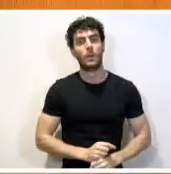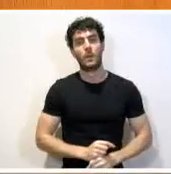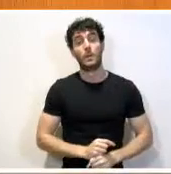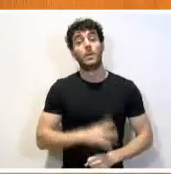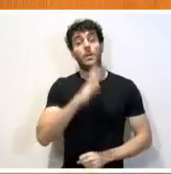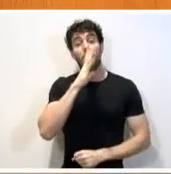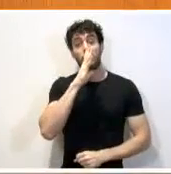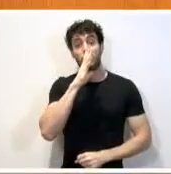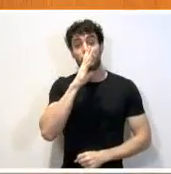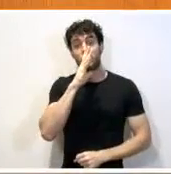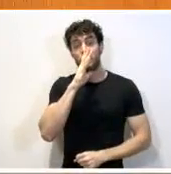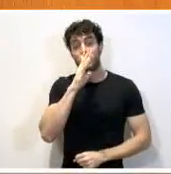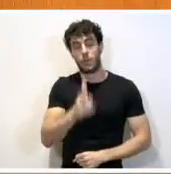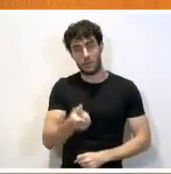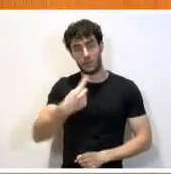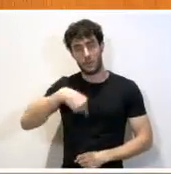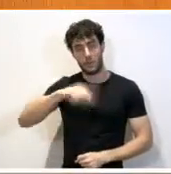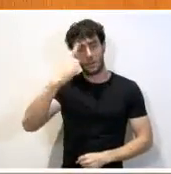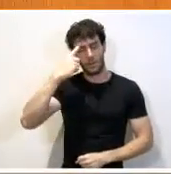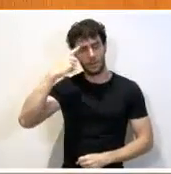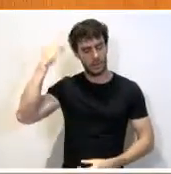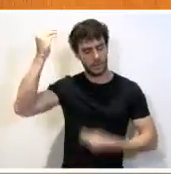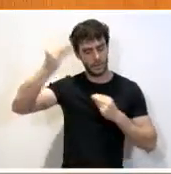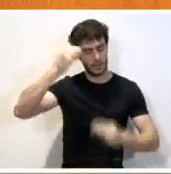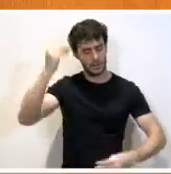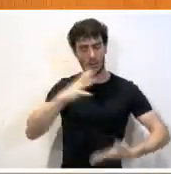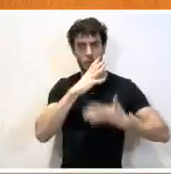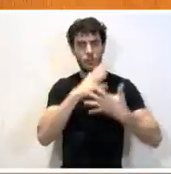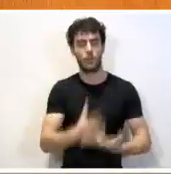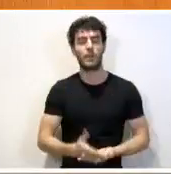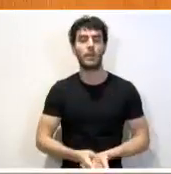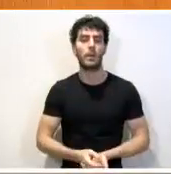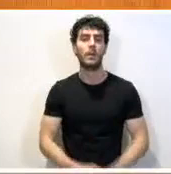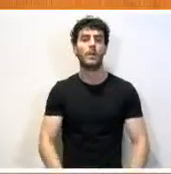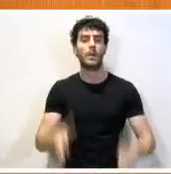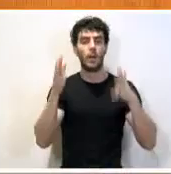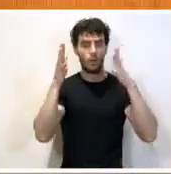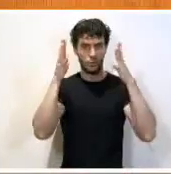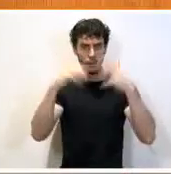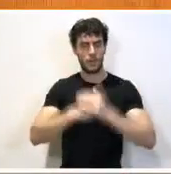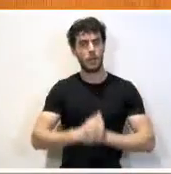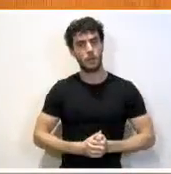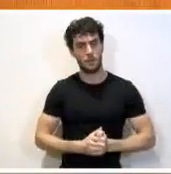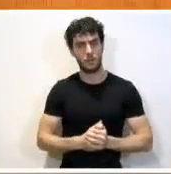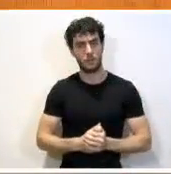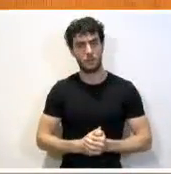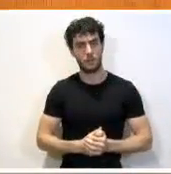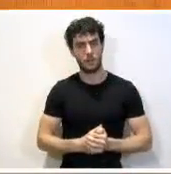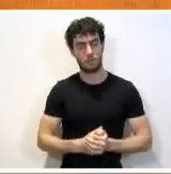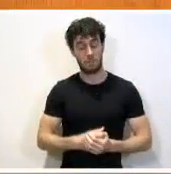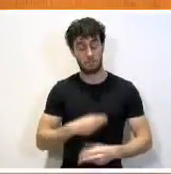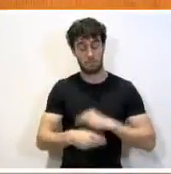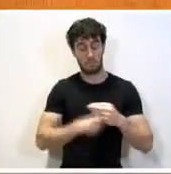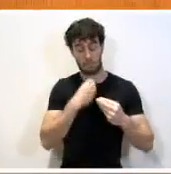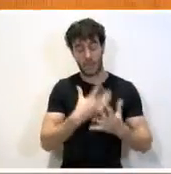Por eso, lo que nosotros nos estamos planteando en este momento es que una consejería que puede estar bien definida,